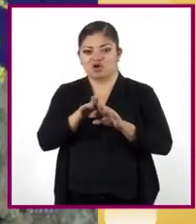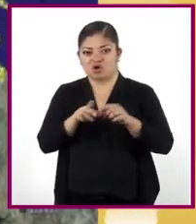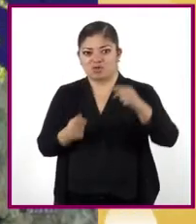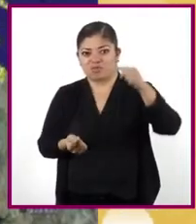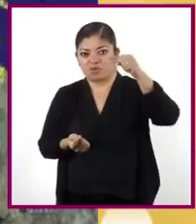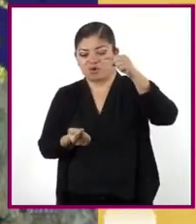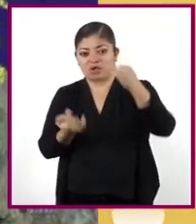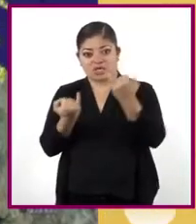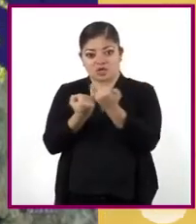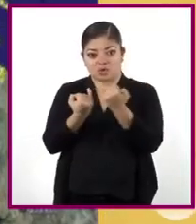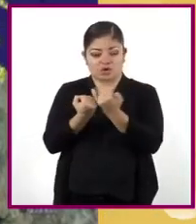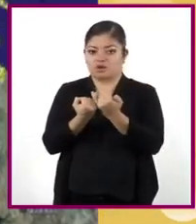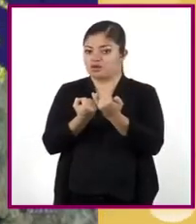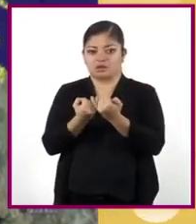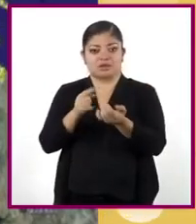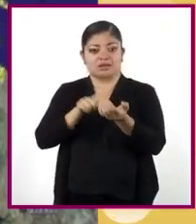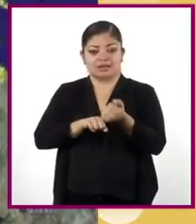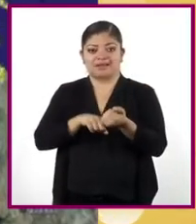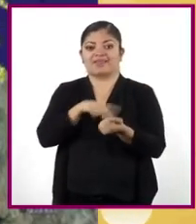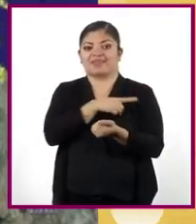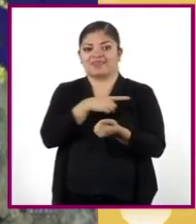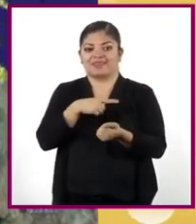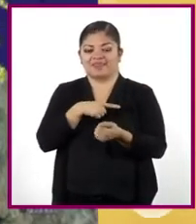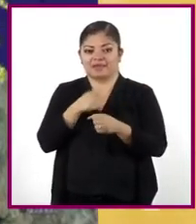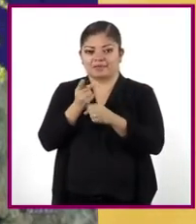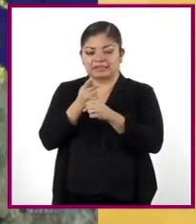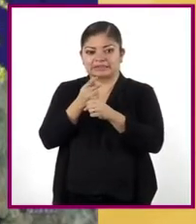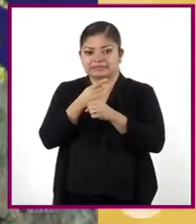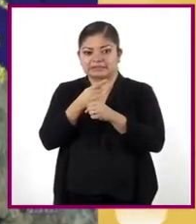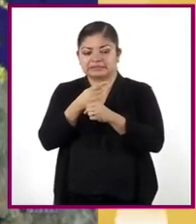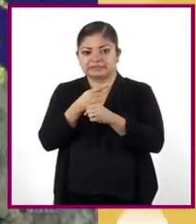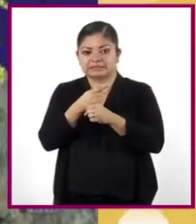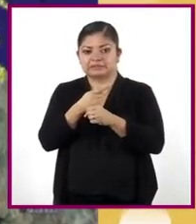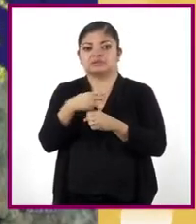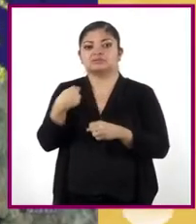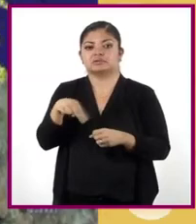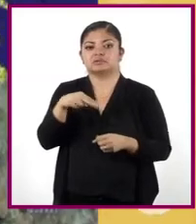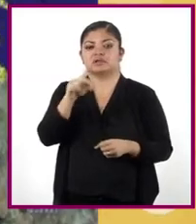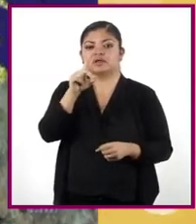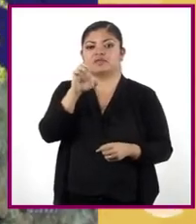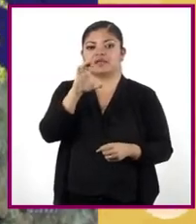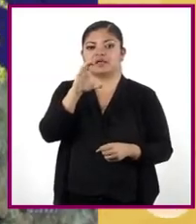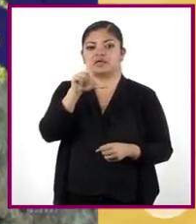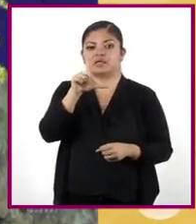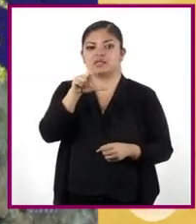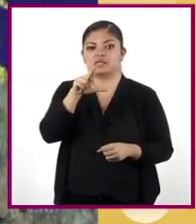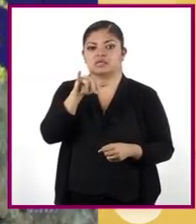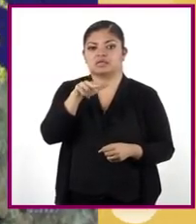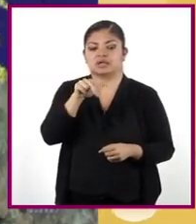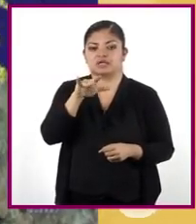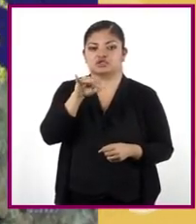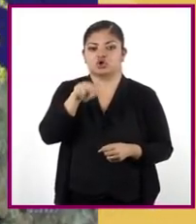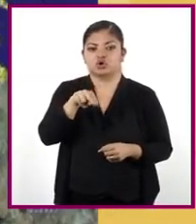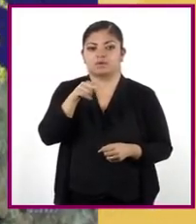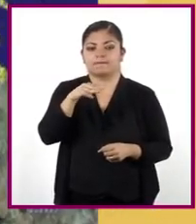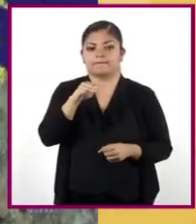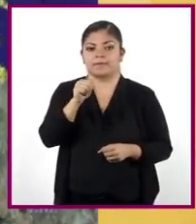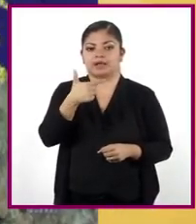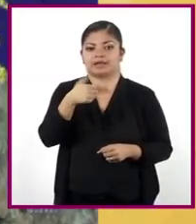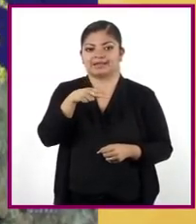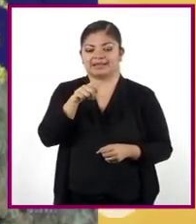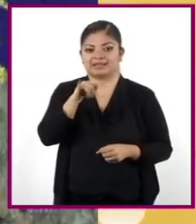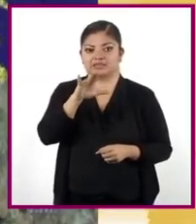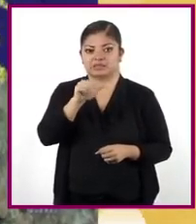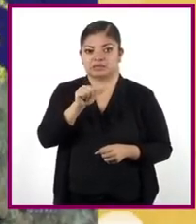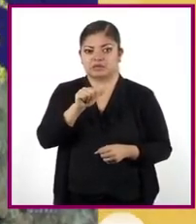norte geográfico, las lecturas deben corregirse por la llamada declinación magnética, sumando